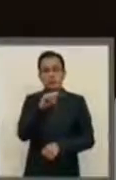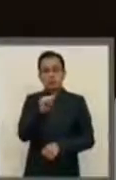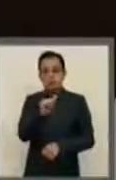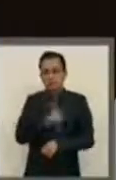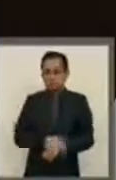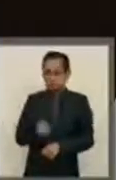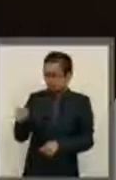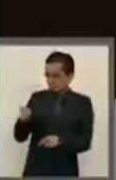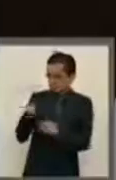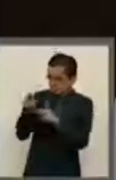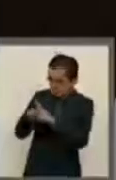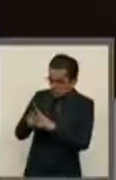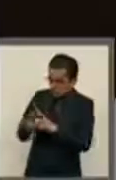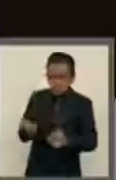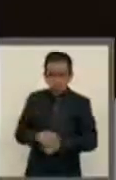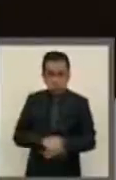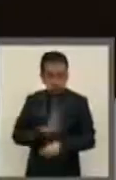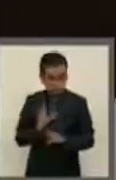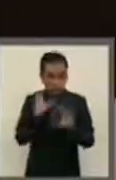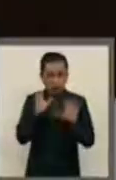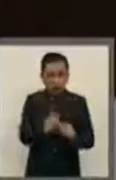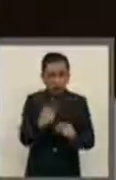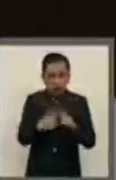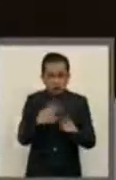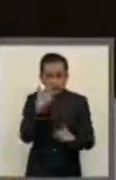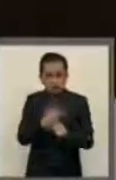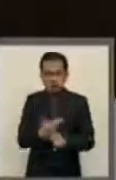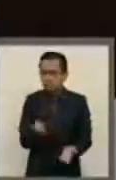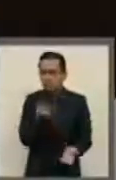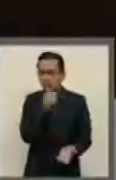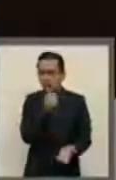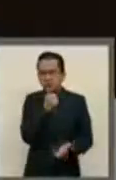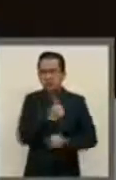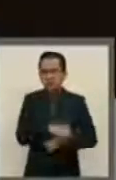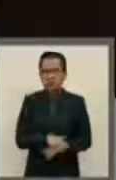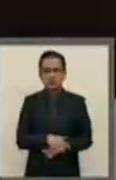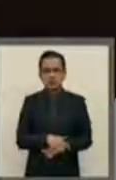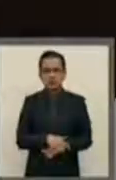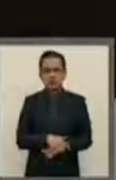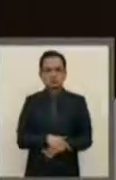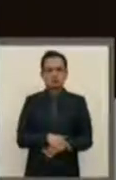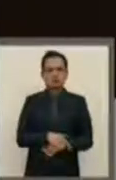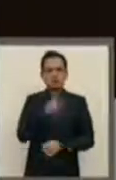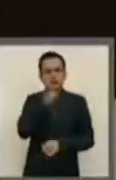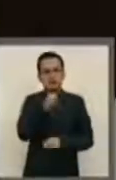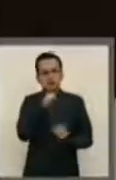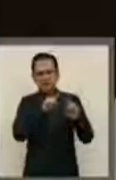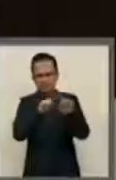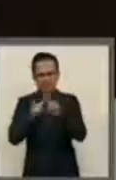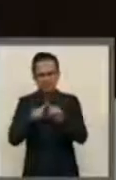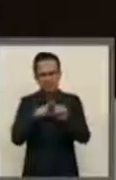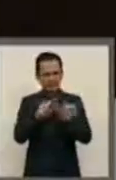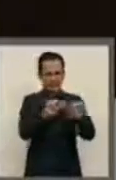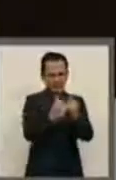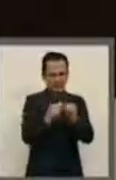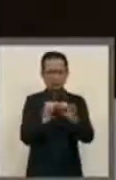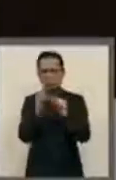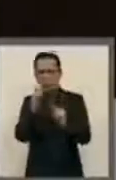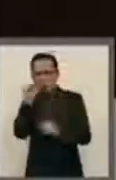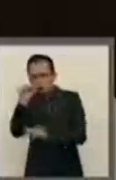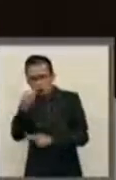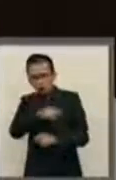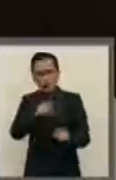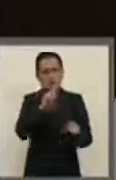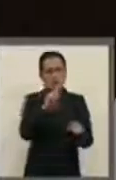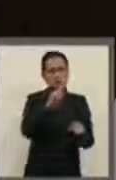la fecha no se han atrapado a los verdaderos responsables. El homicidio de líderes sociales como Arturo